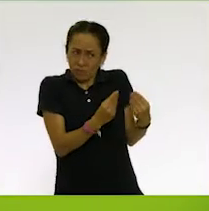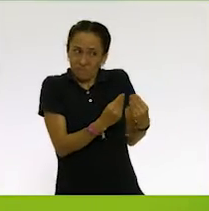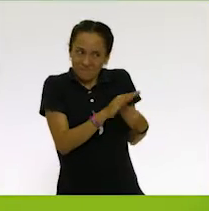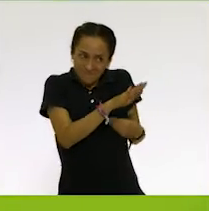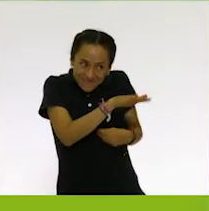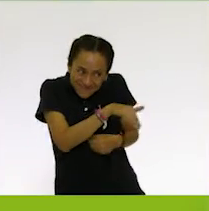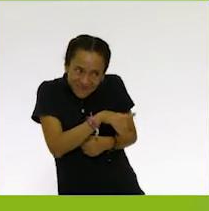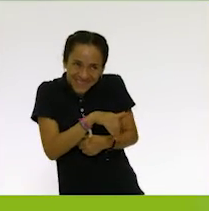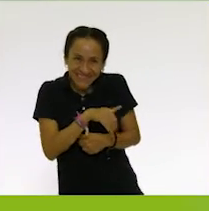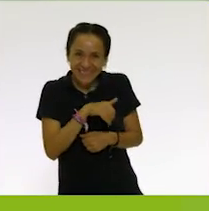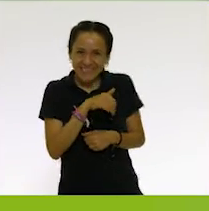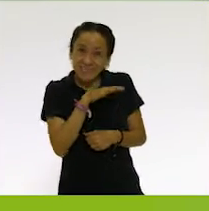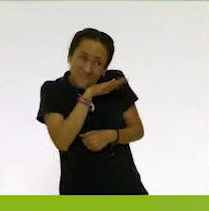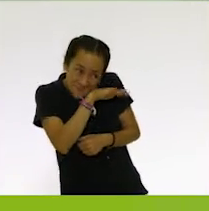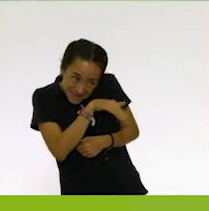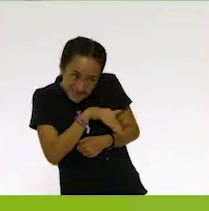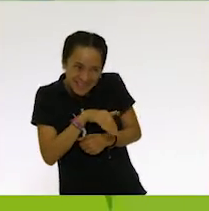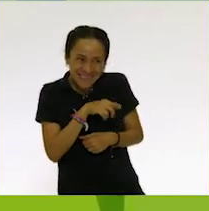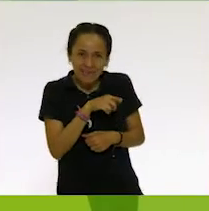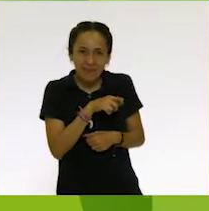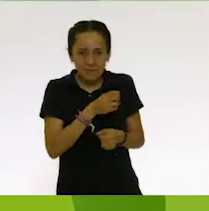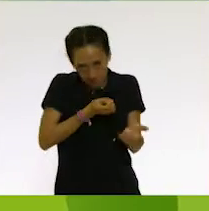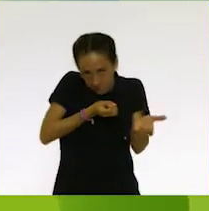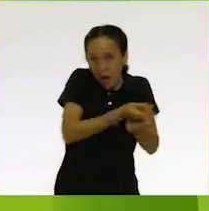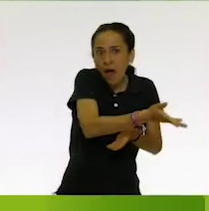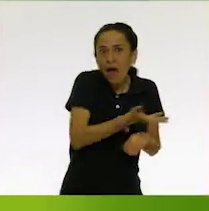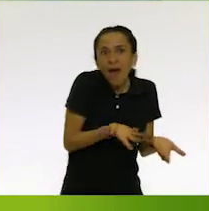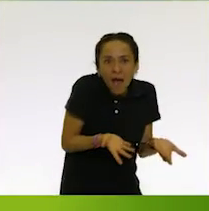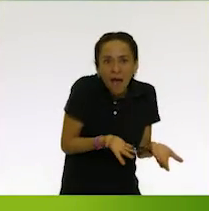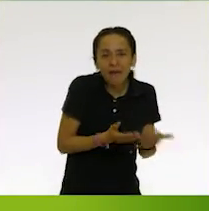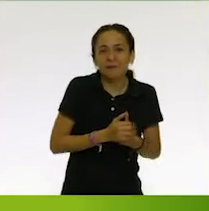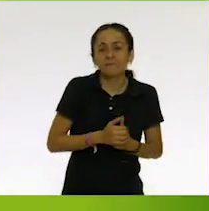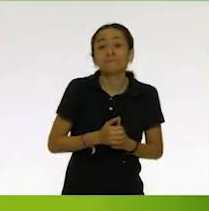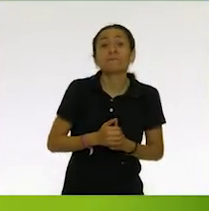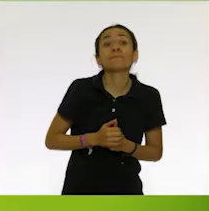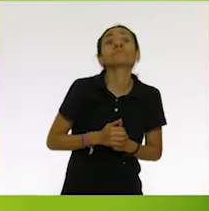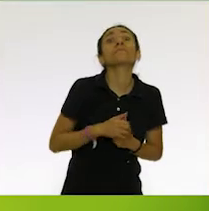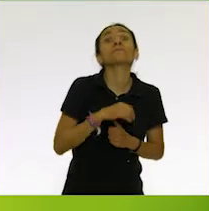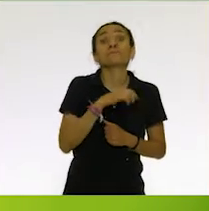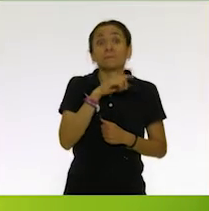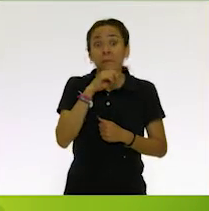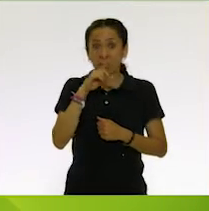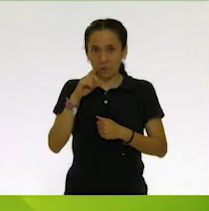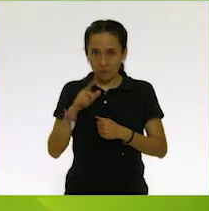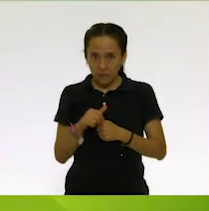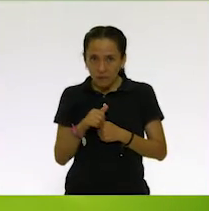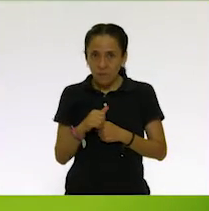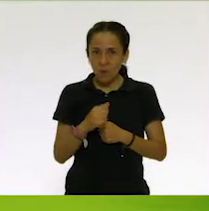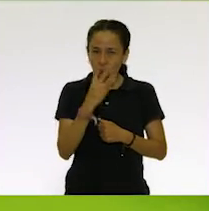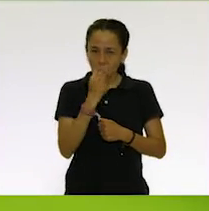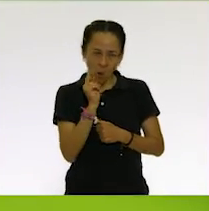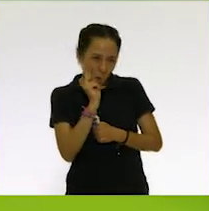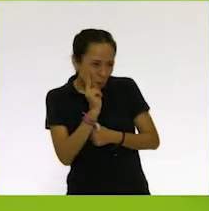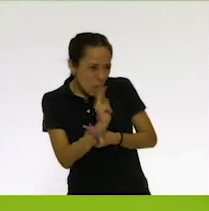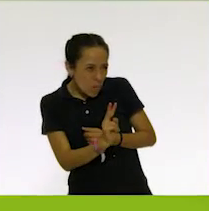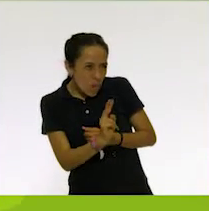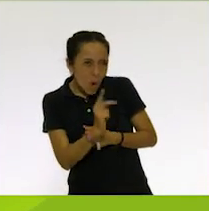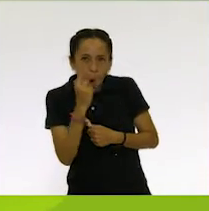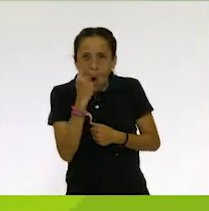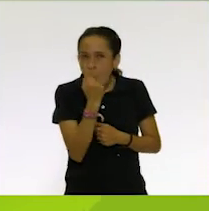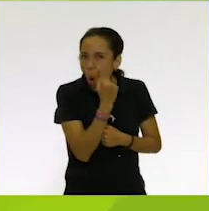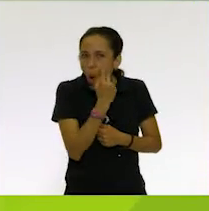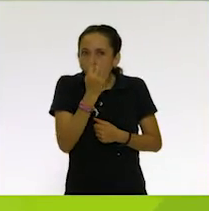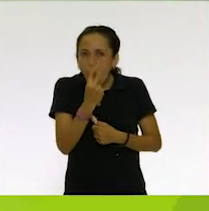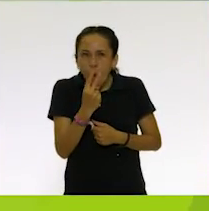sal. Y entonces el lobo vio dos ojos pequeños, dos